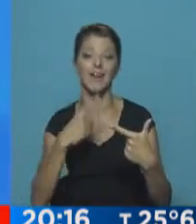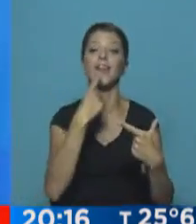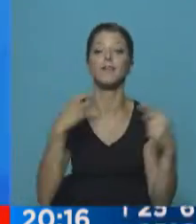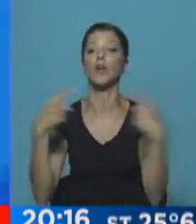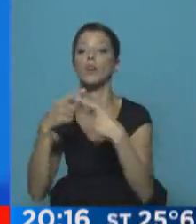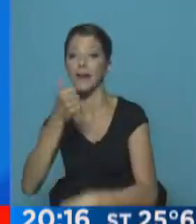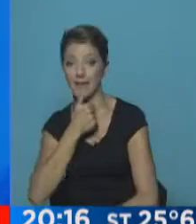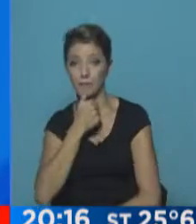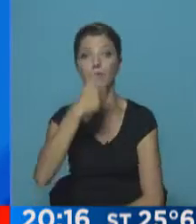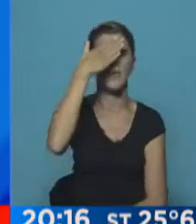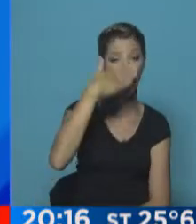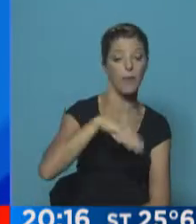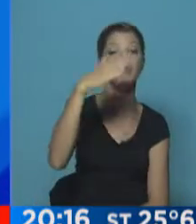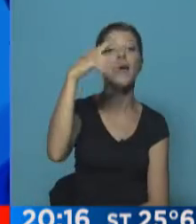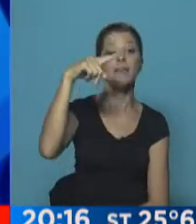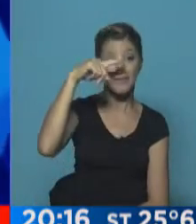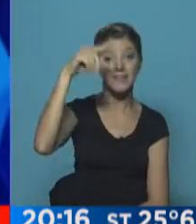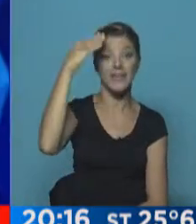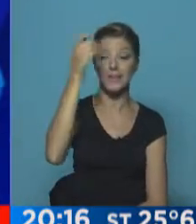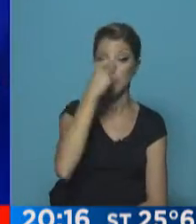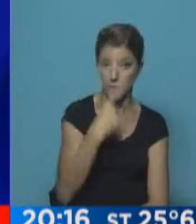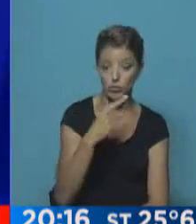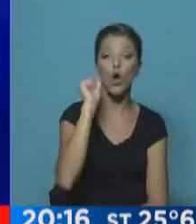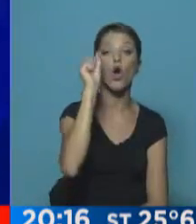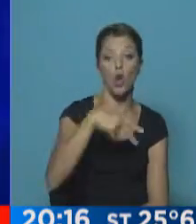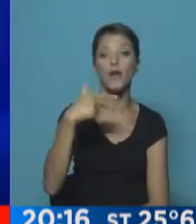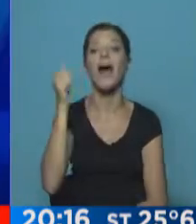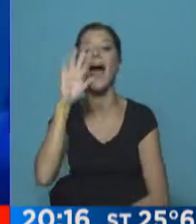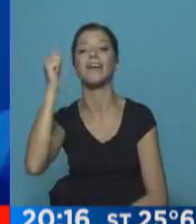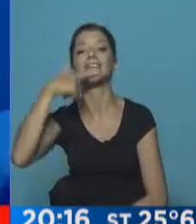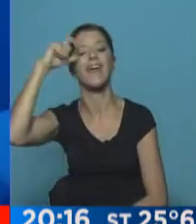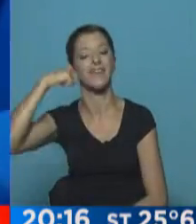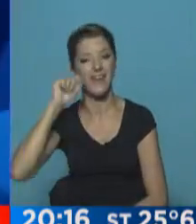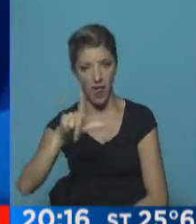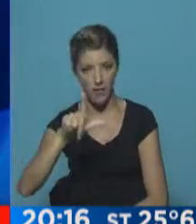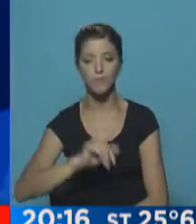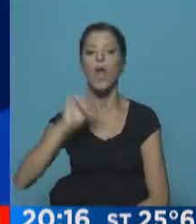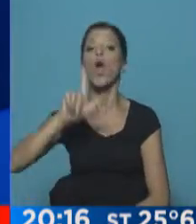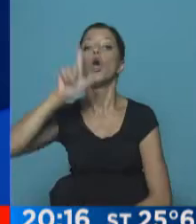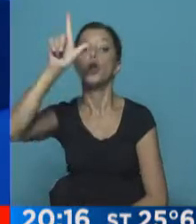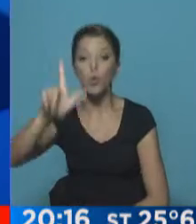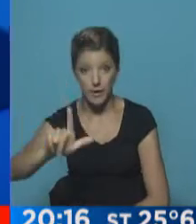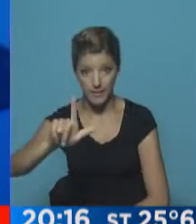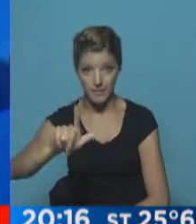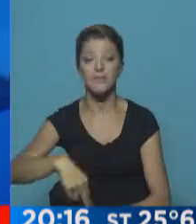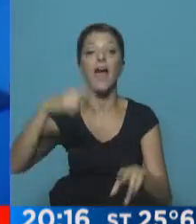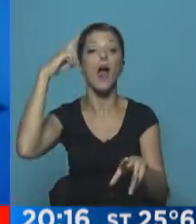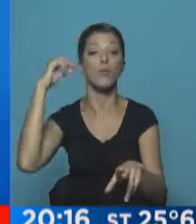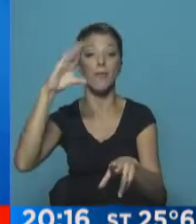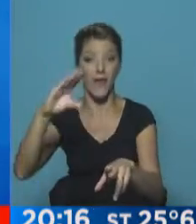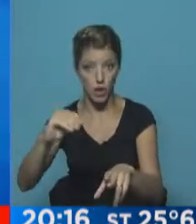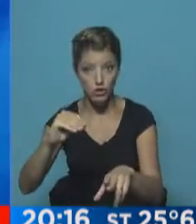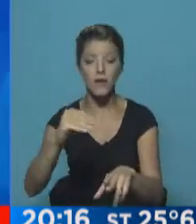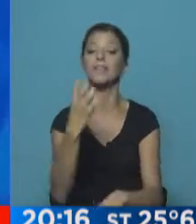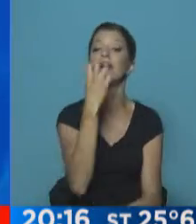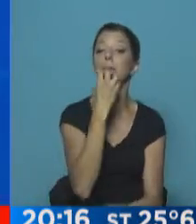Y 19:15, Colón Arsenal. El lunes, a las 21:15, allí en Junín, en el Eva Perón,